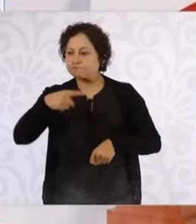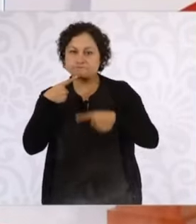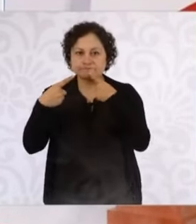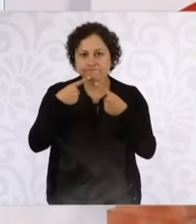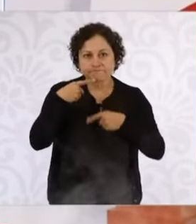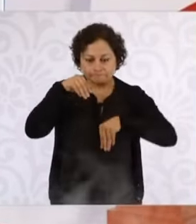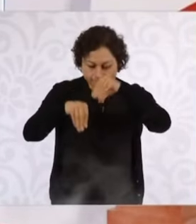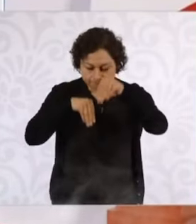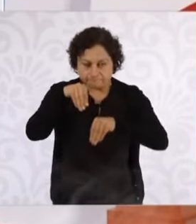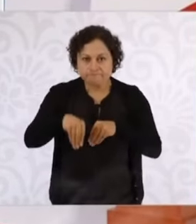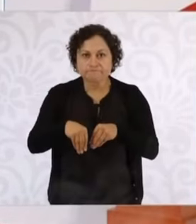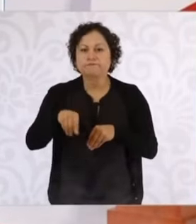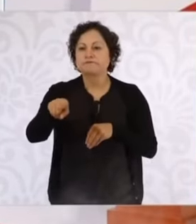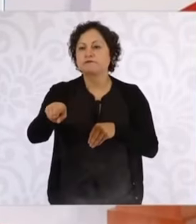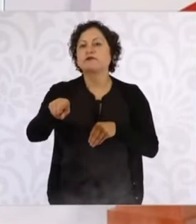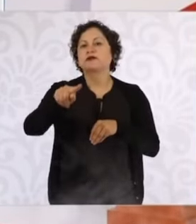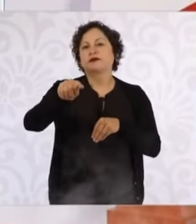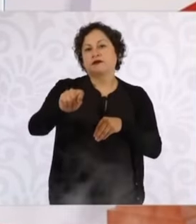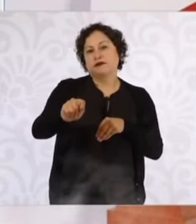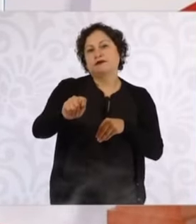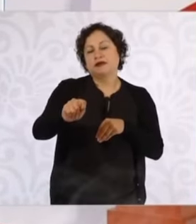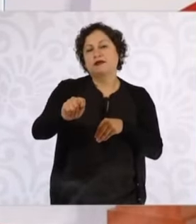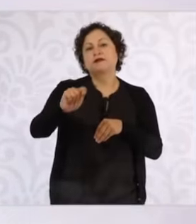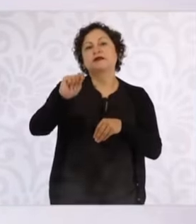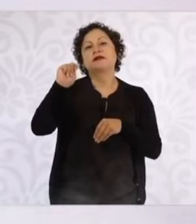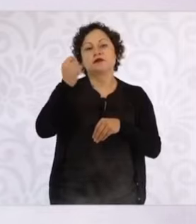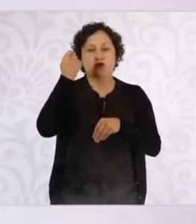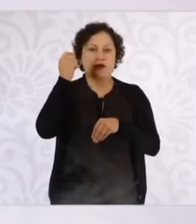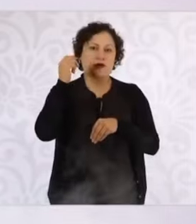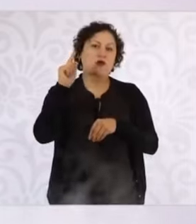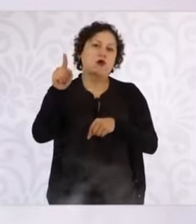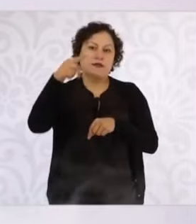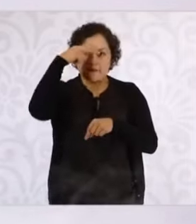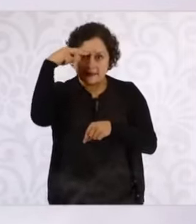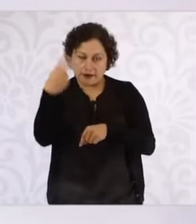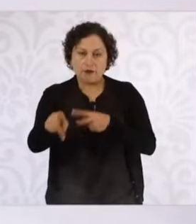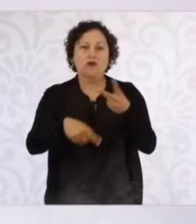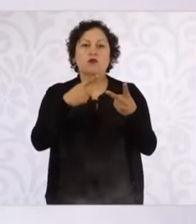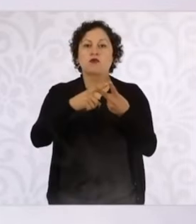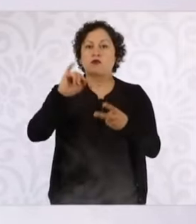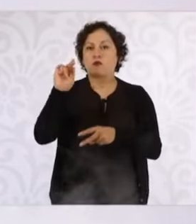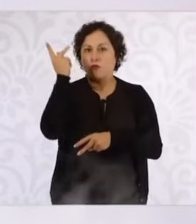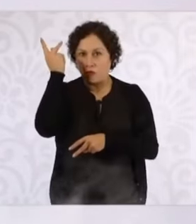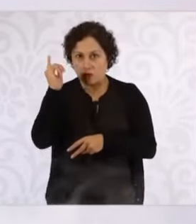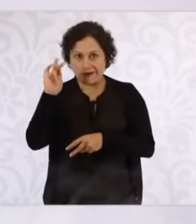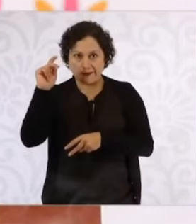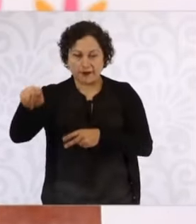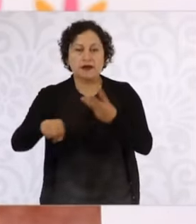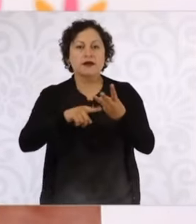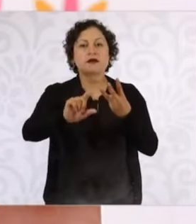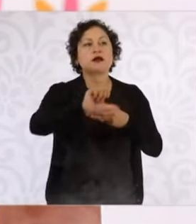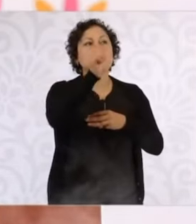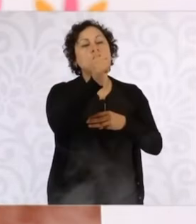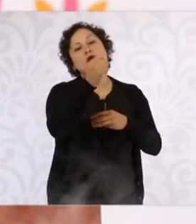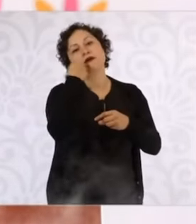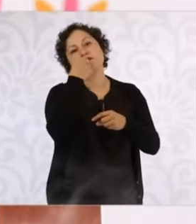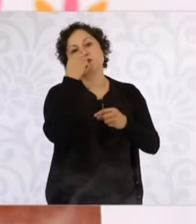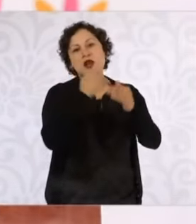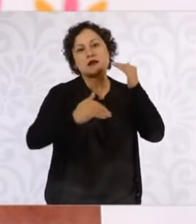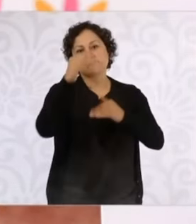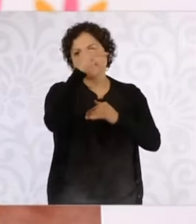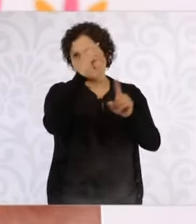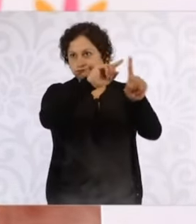el TECNM, el Tecnológico Nacional de México, con el Politécnico Nacional, con otras instituciones de educación superior públicas